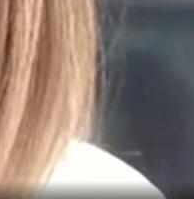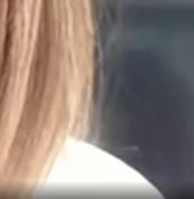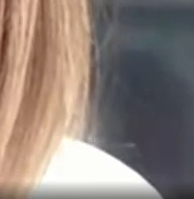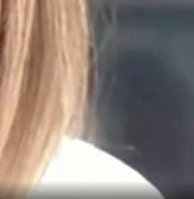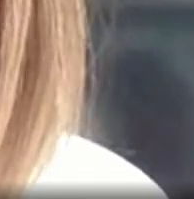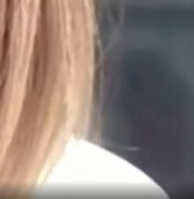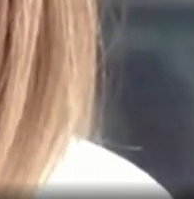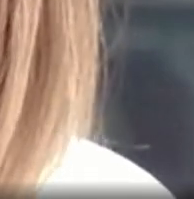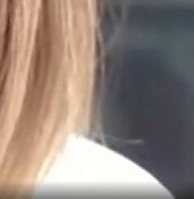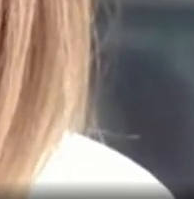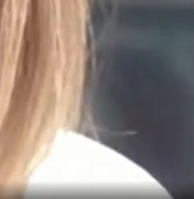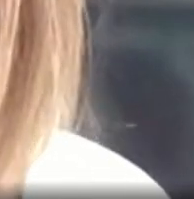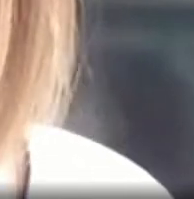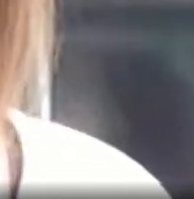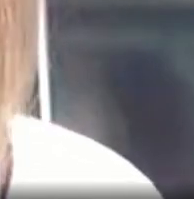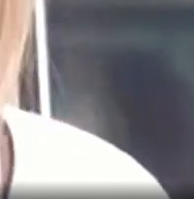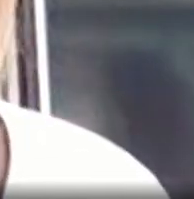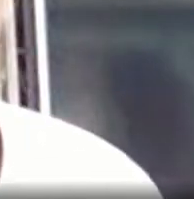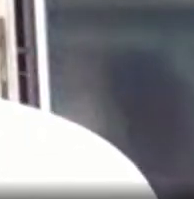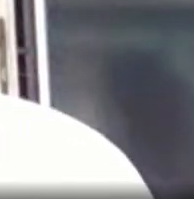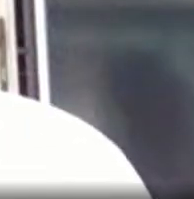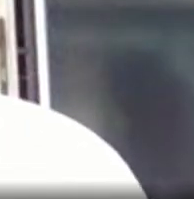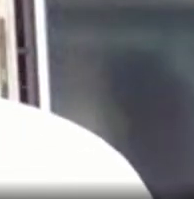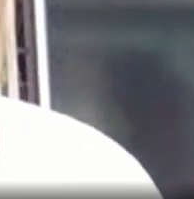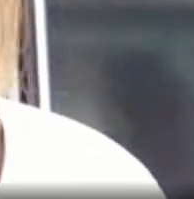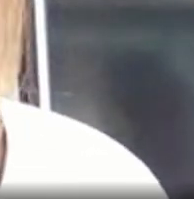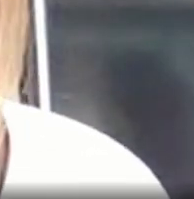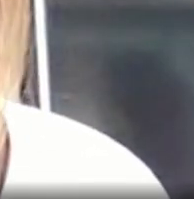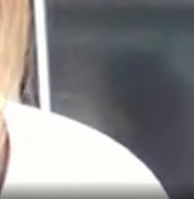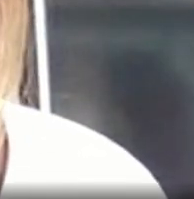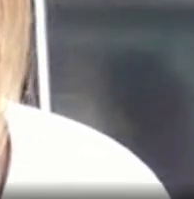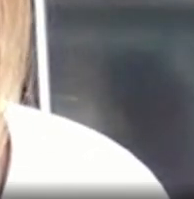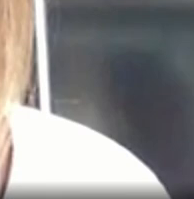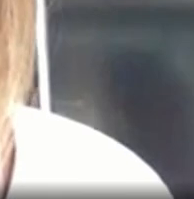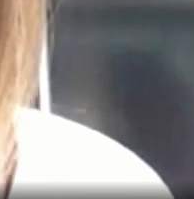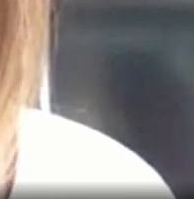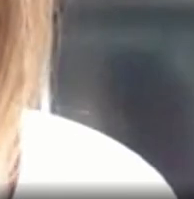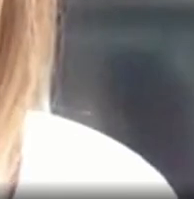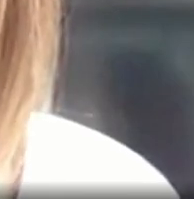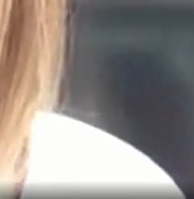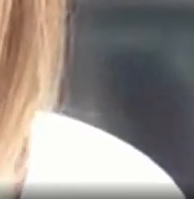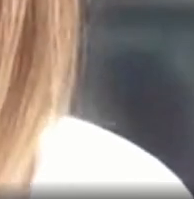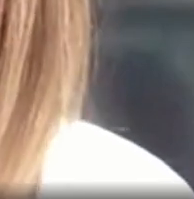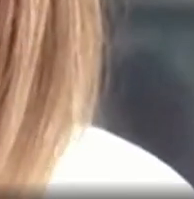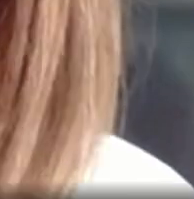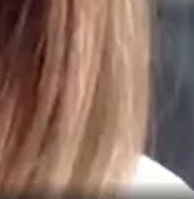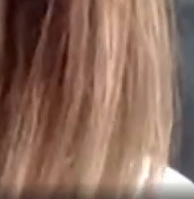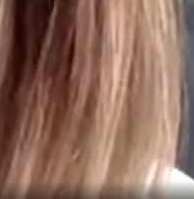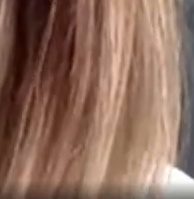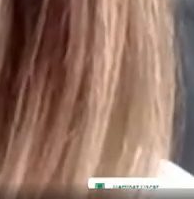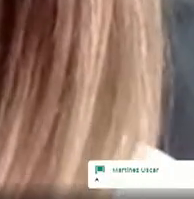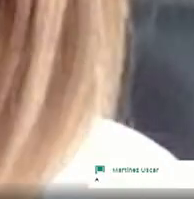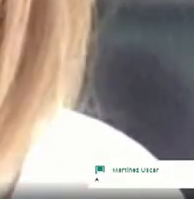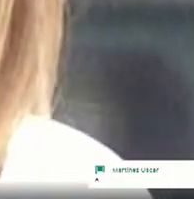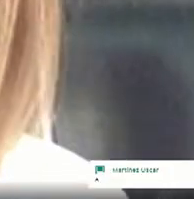no adherimos a esa declaración y repito si respetamos a las instituciones ya la investidura presidencial muchas